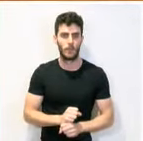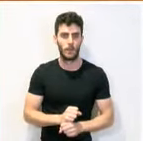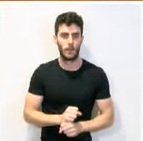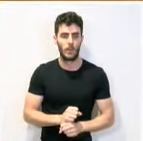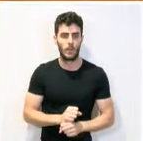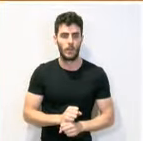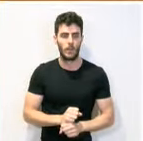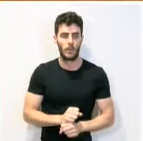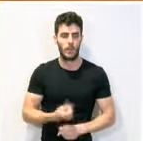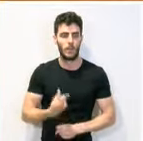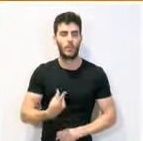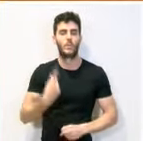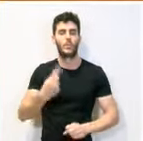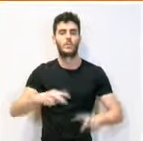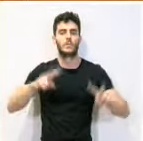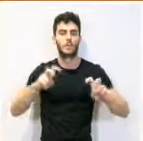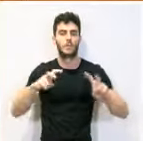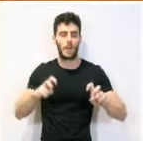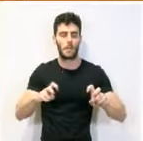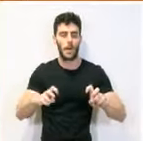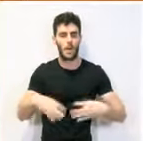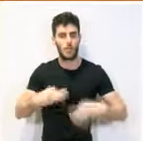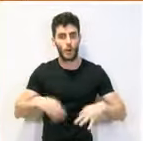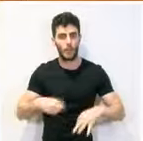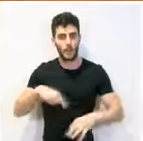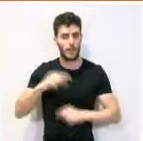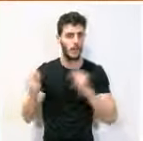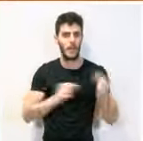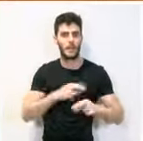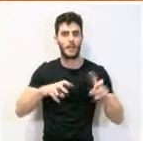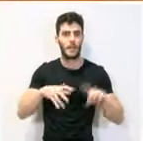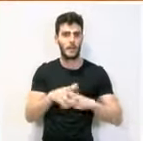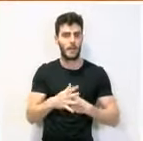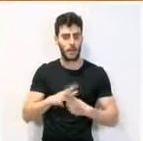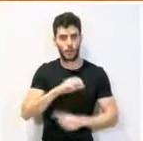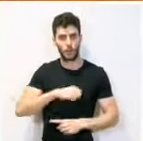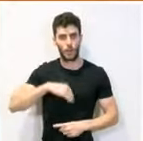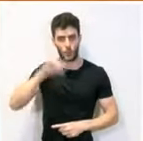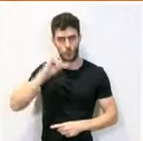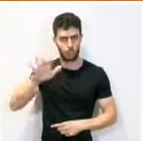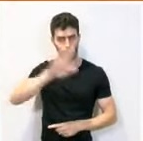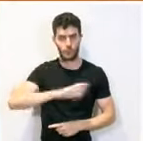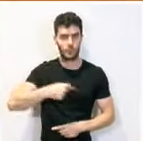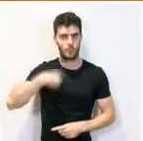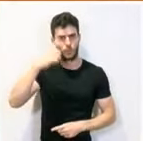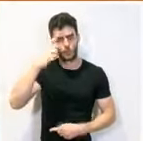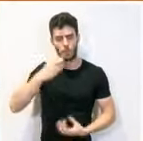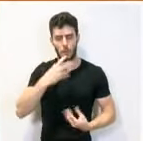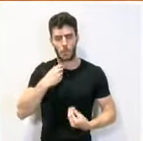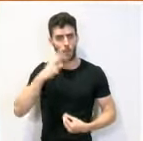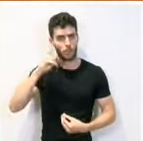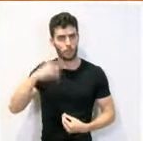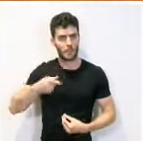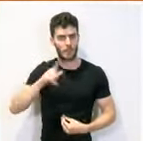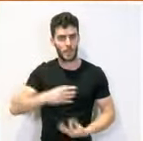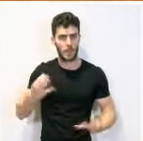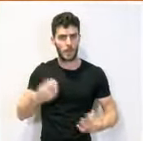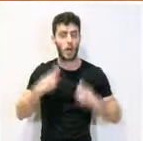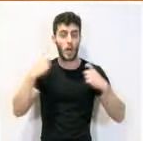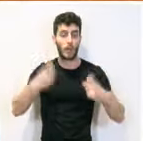uno de los temas recurrentes, ¿no?, en este debate sobre el Estado de la Región, cosa que no está mal. Creo que hay que reconocer también el